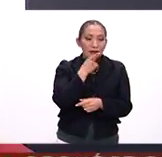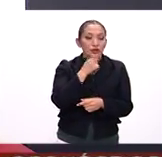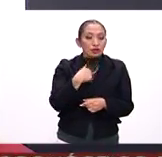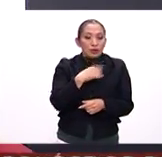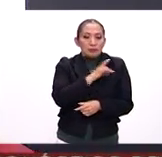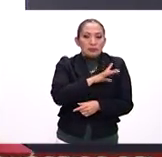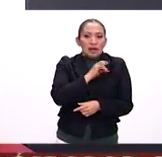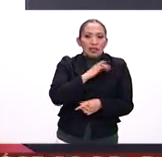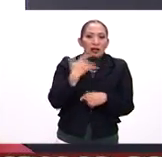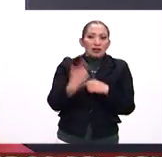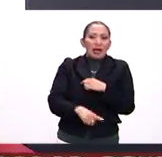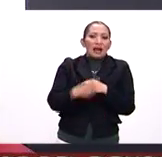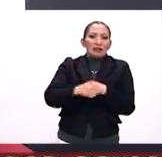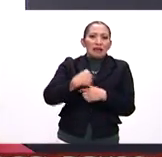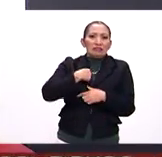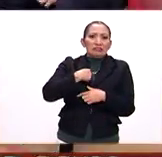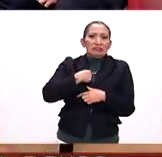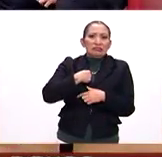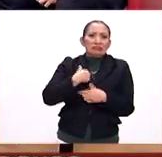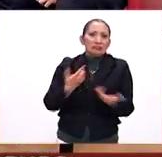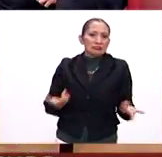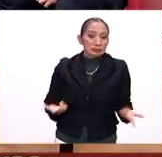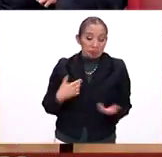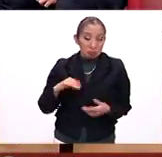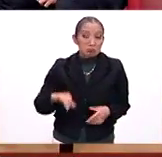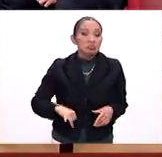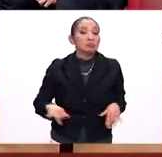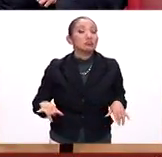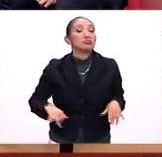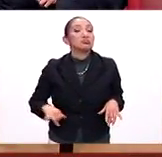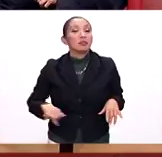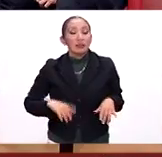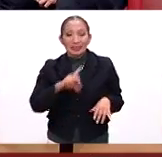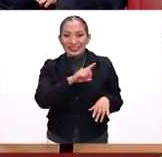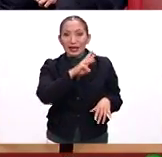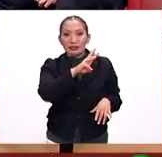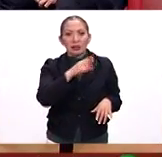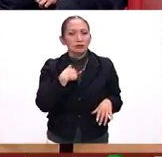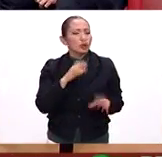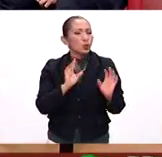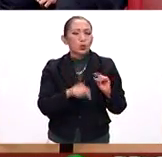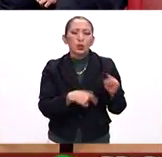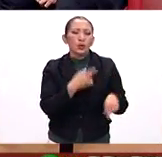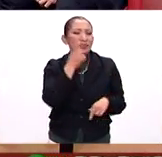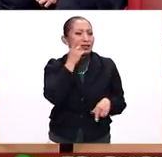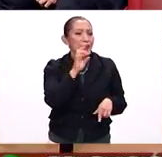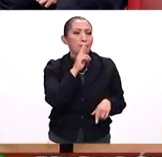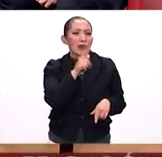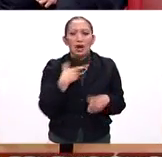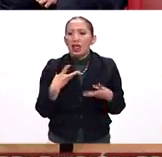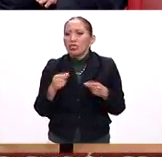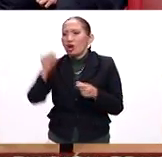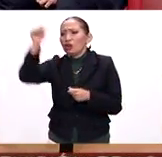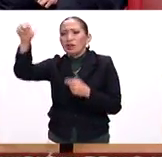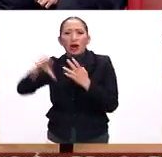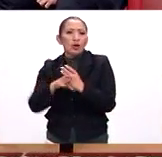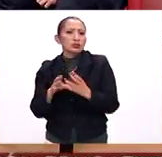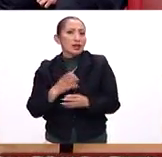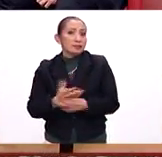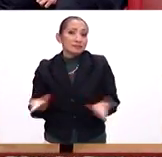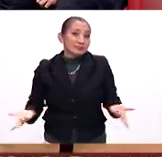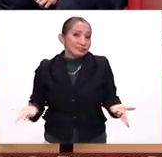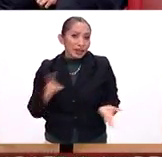tengo miedo a que me lastime, ¿no? Sí, claro, interesante. Sí, a un 33% que dice, no, no quiero ir porque prefiero gastar mi dinero en otra